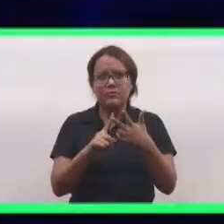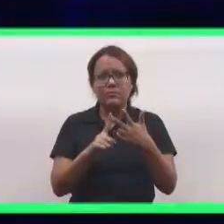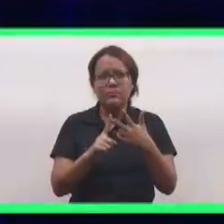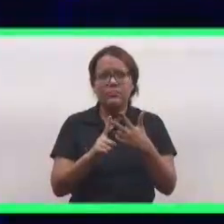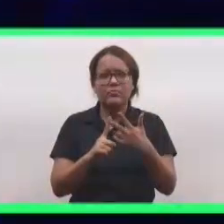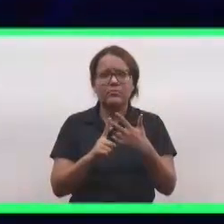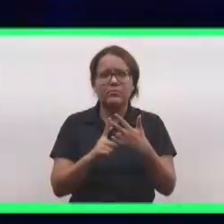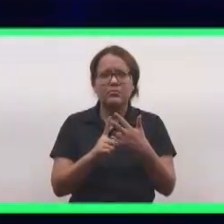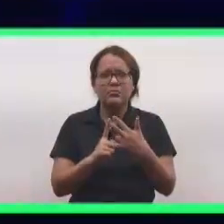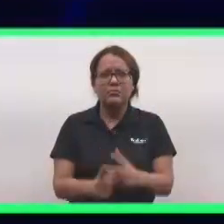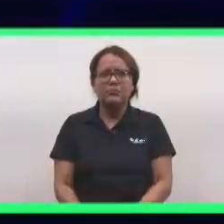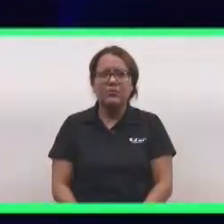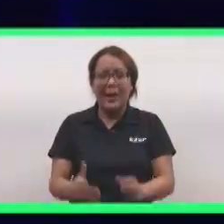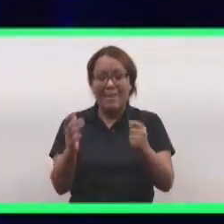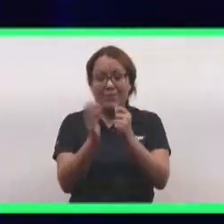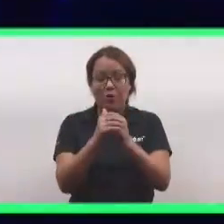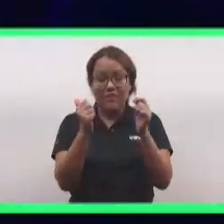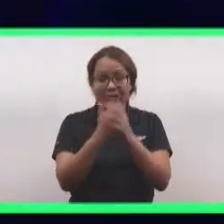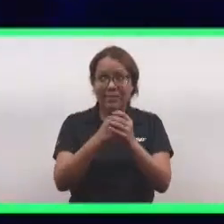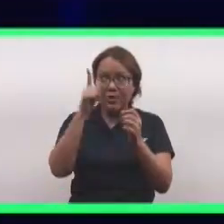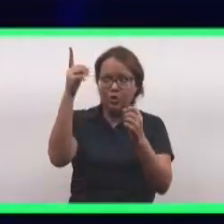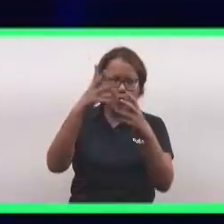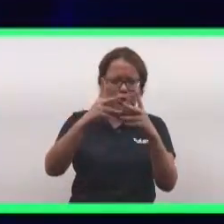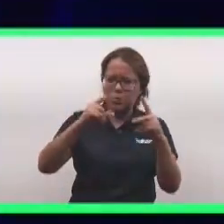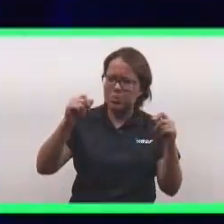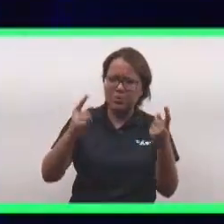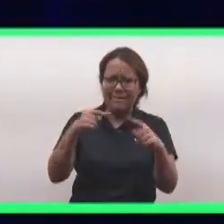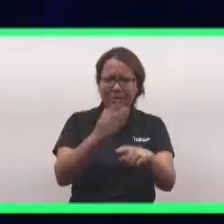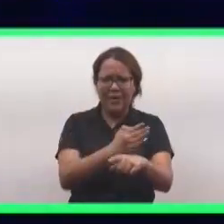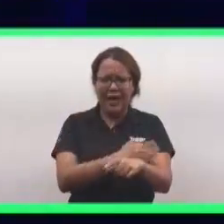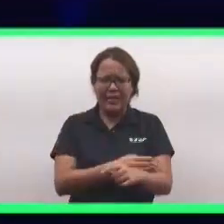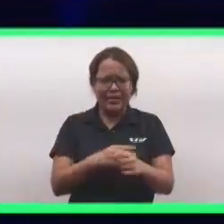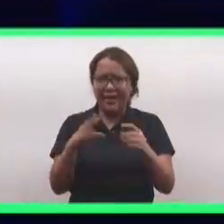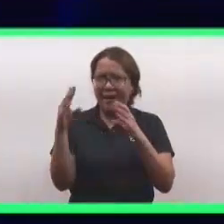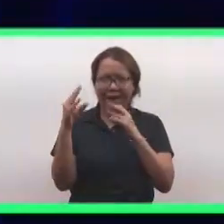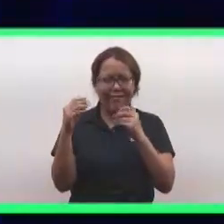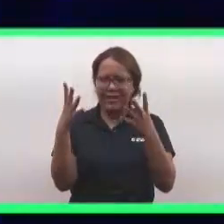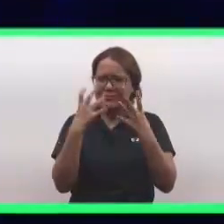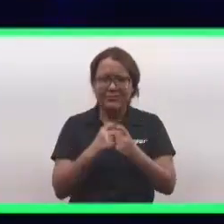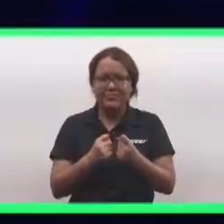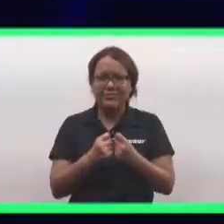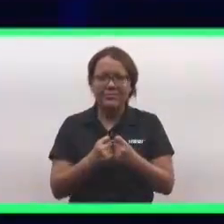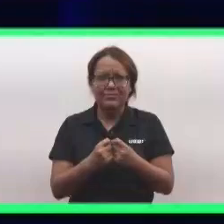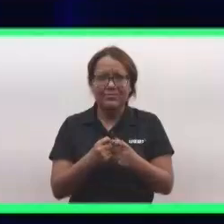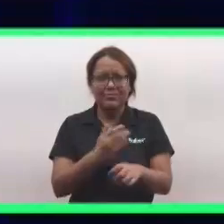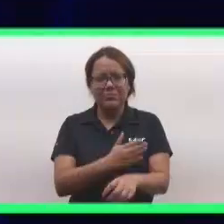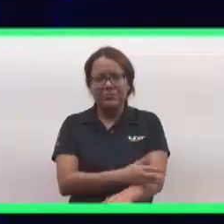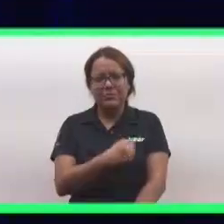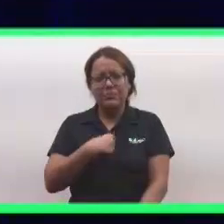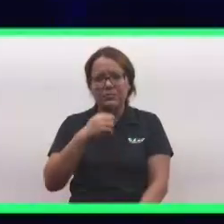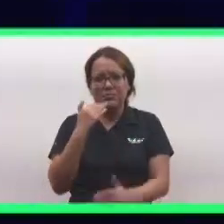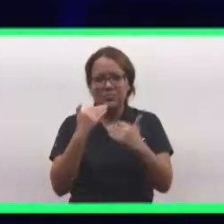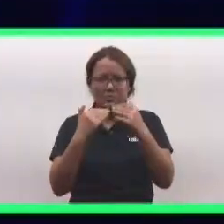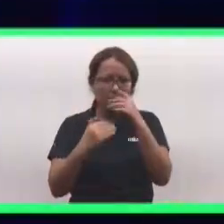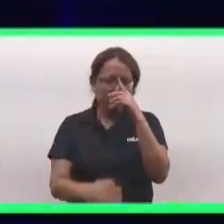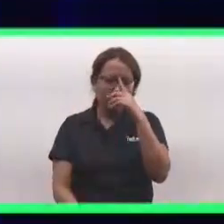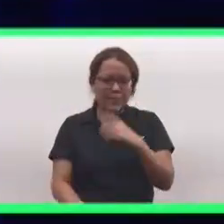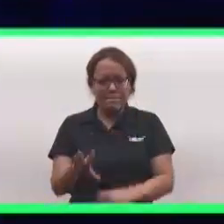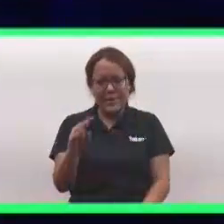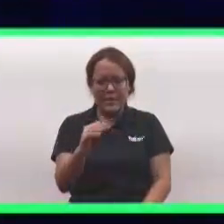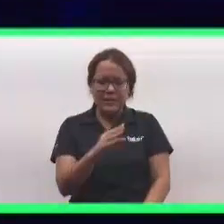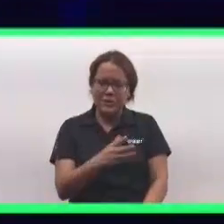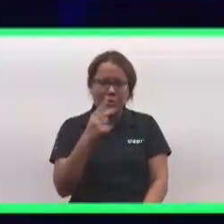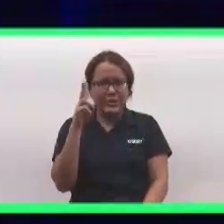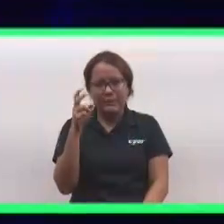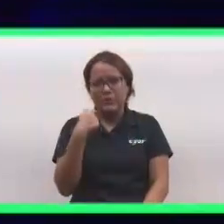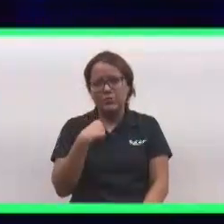Dios no va a arreglar un problema el cual no tú quieres hablar con tu enemigo. Lo expliqué con un vecino, lo expliqué con unos perritos, lo